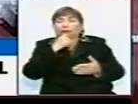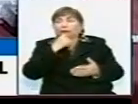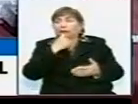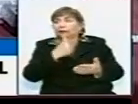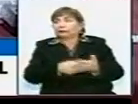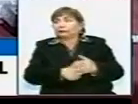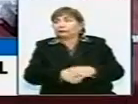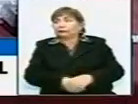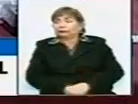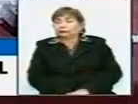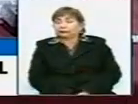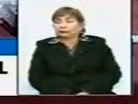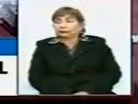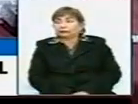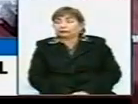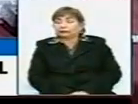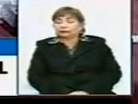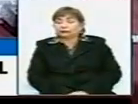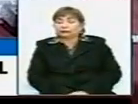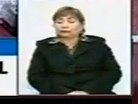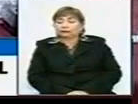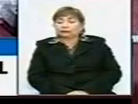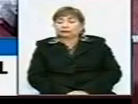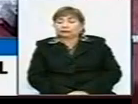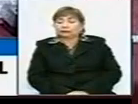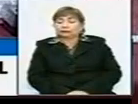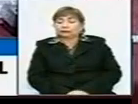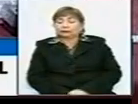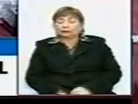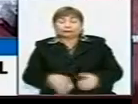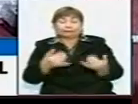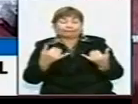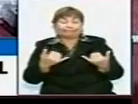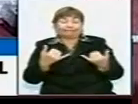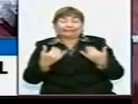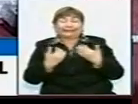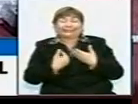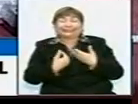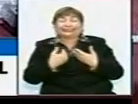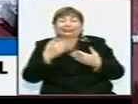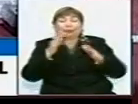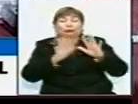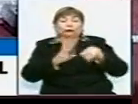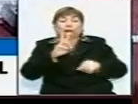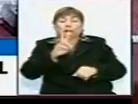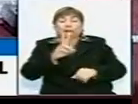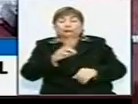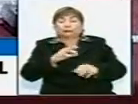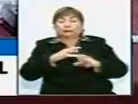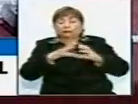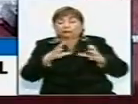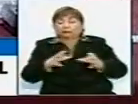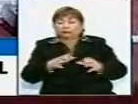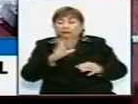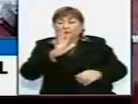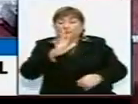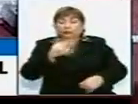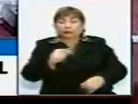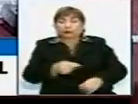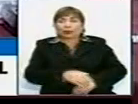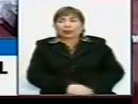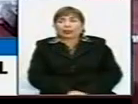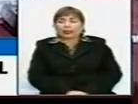no una parte en avión otra parte en buque ahora tenemos el que 12 mil carpas en el norte hay ser que cinco mil